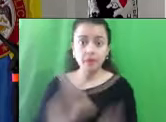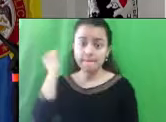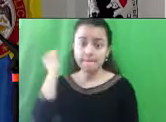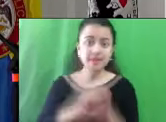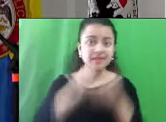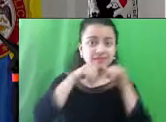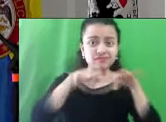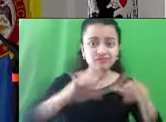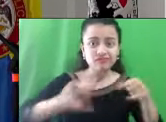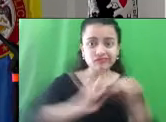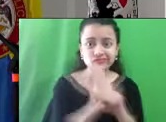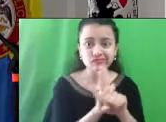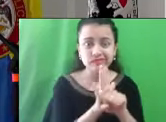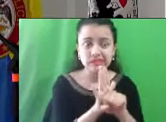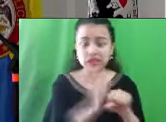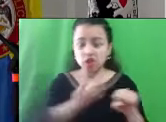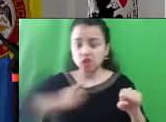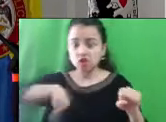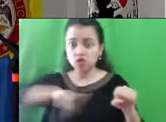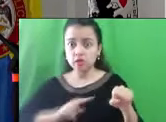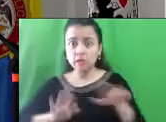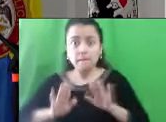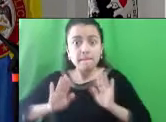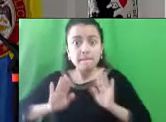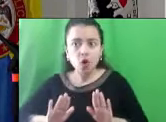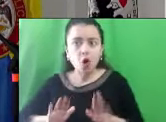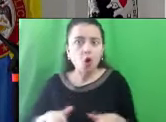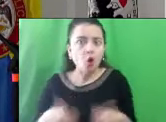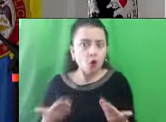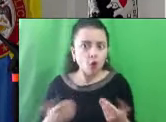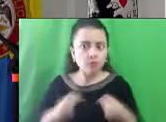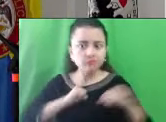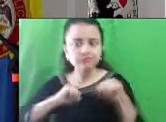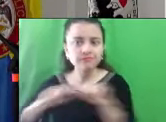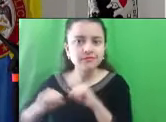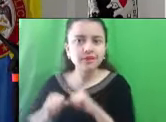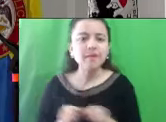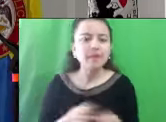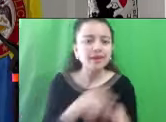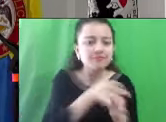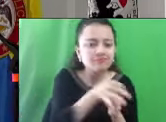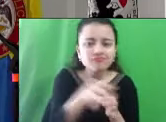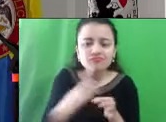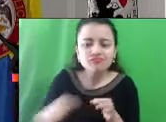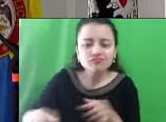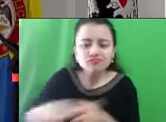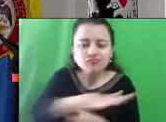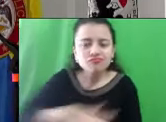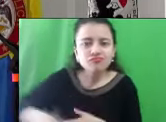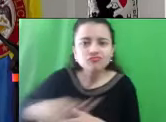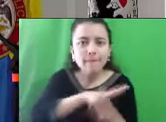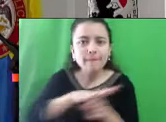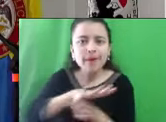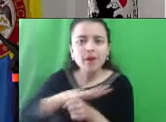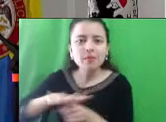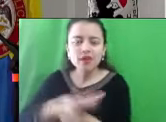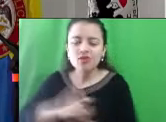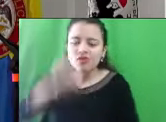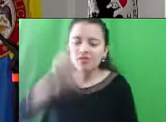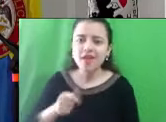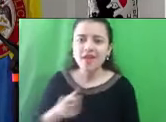esta emergencia para garantizar el agua en todos los lugares, cómo se han tenido en cuenta estos lugares en los cuales